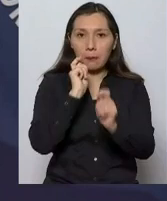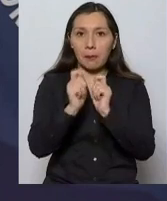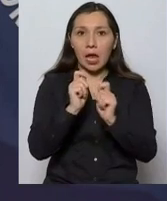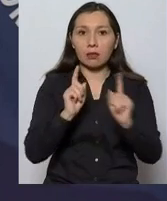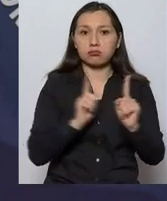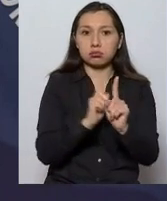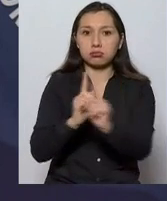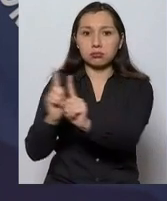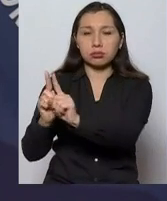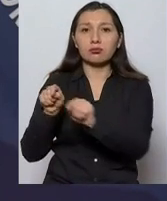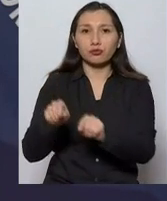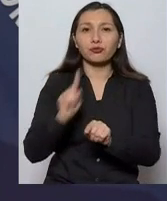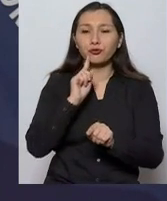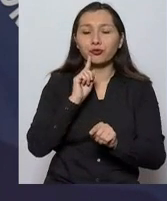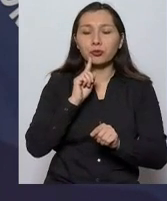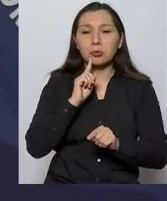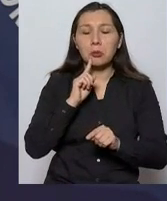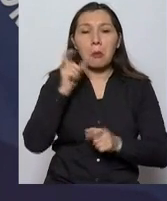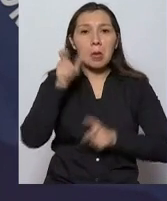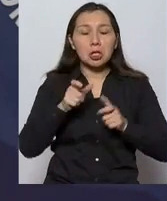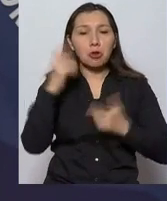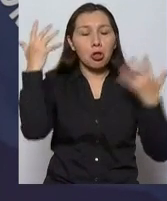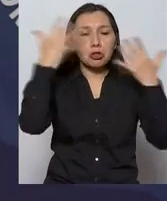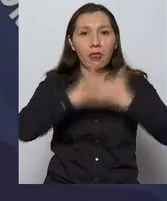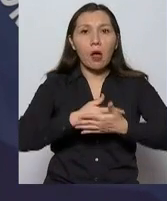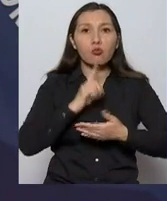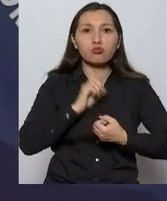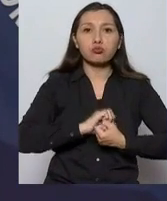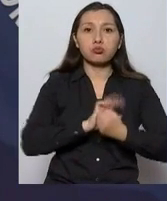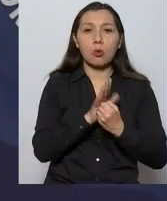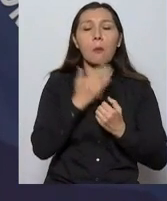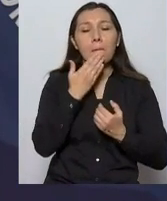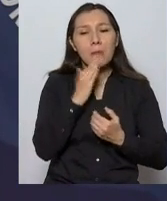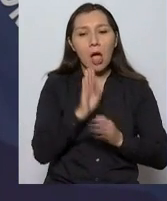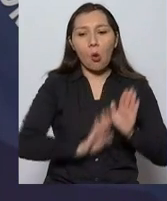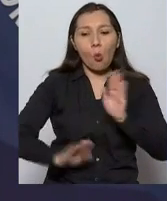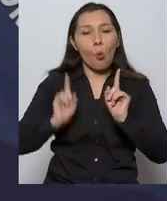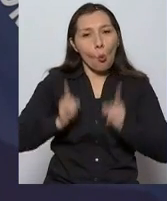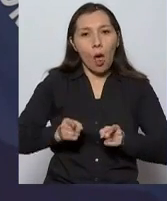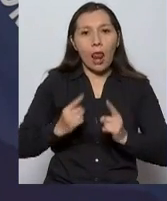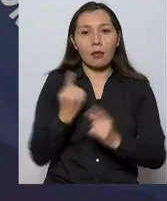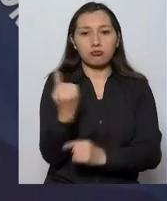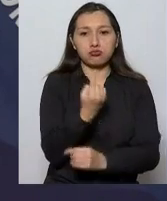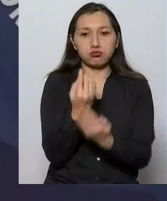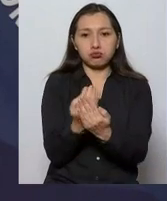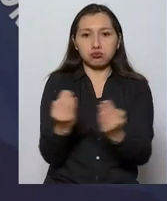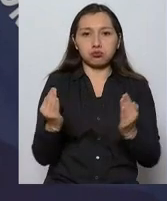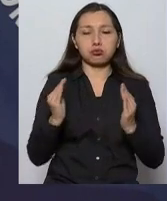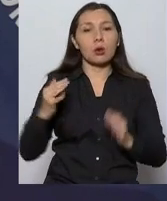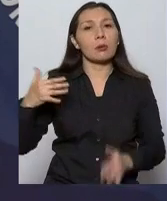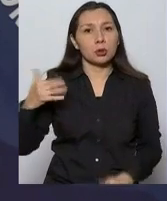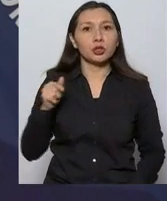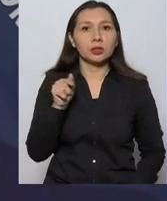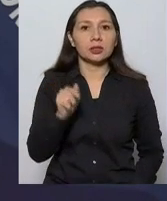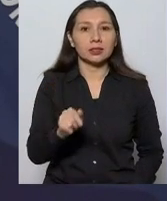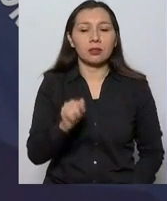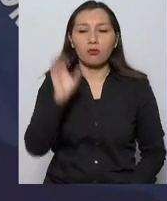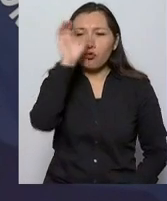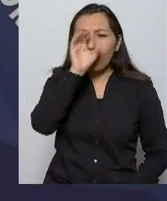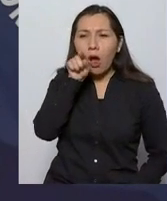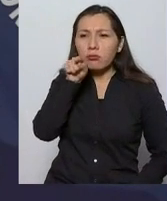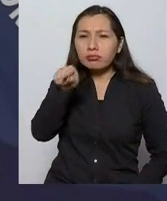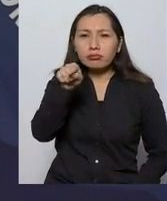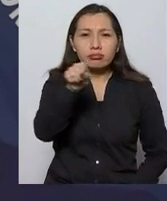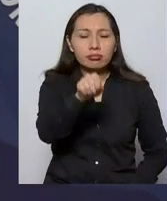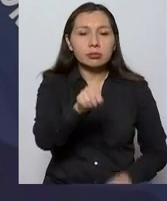riesgo de encontrar casos asintomáticos para tomar medidas de aislamiento importante, vamos a ir a buscar a